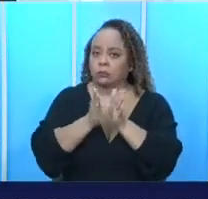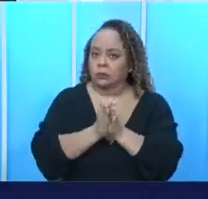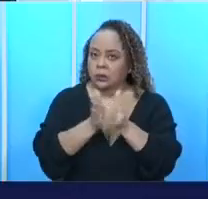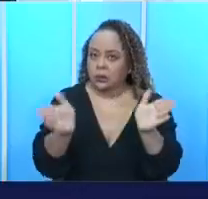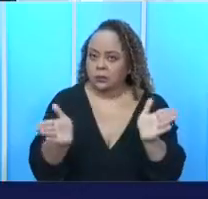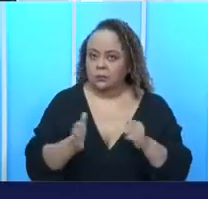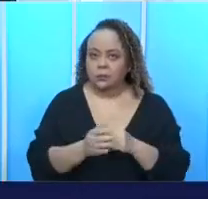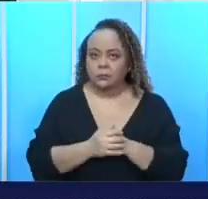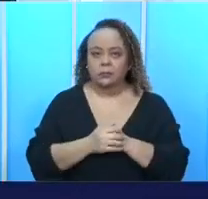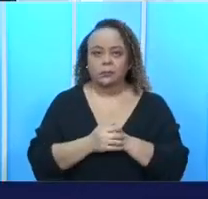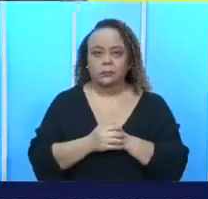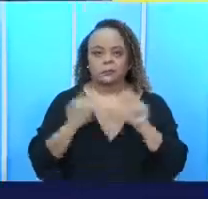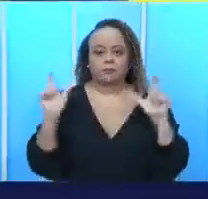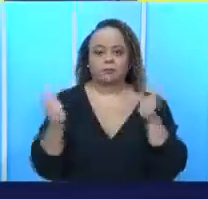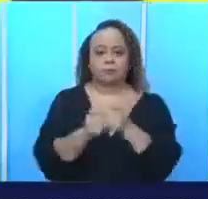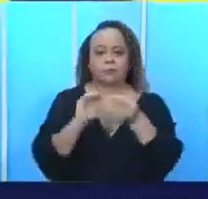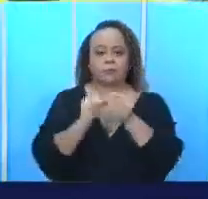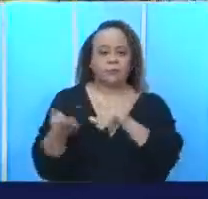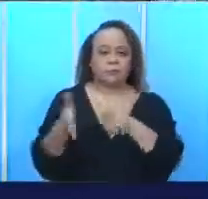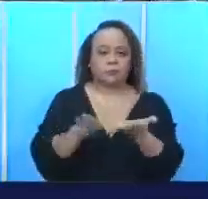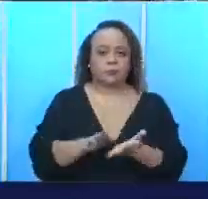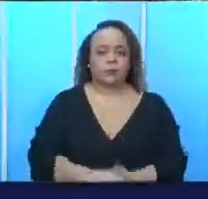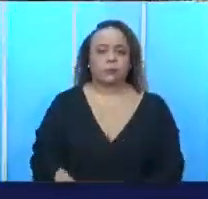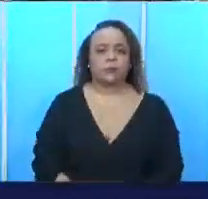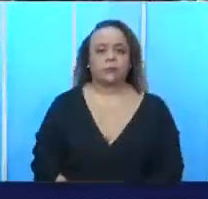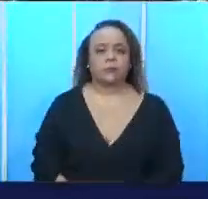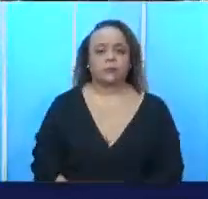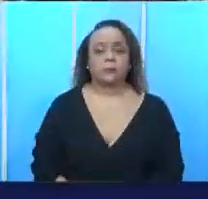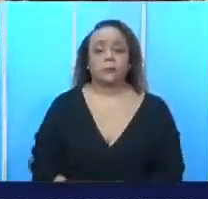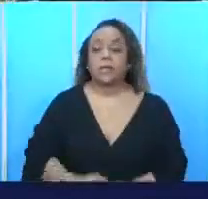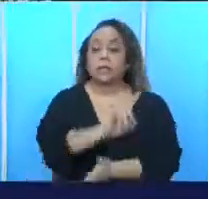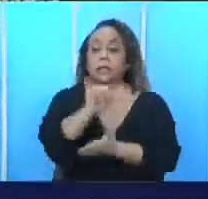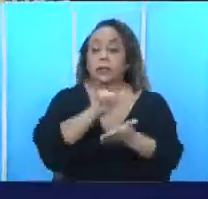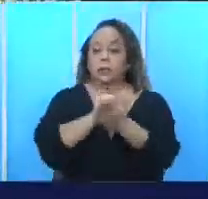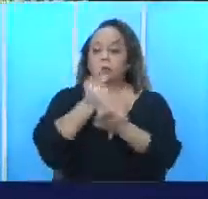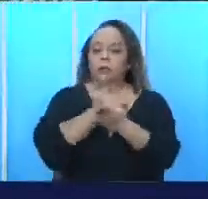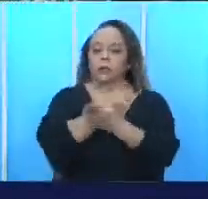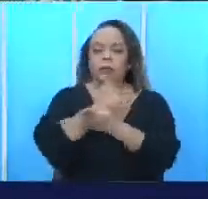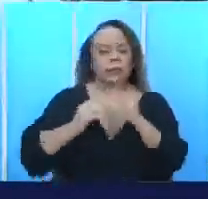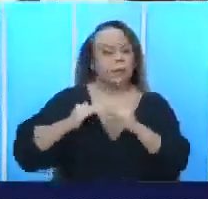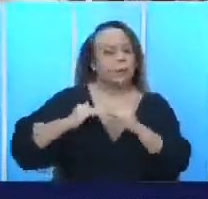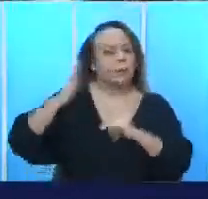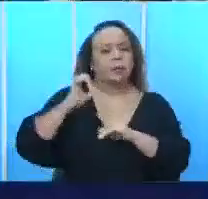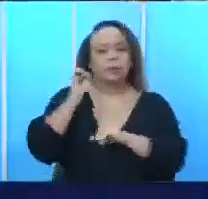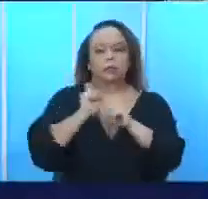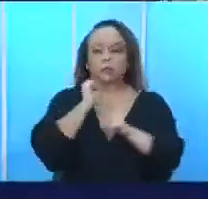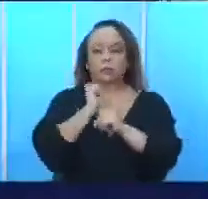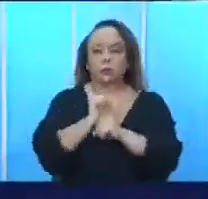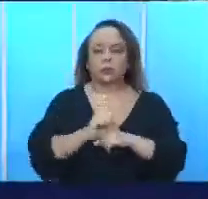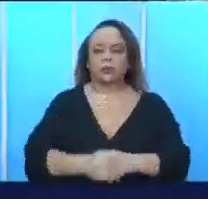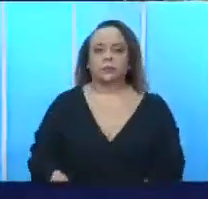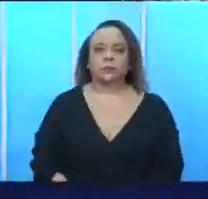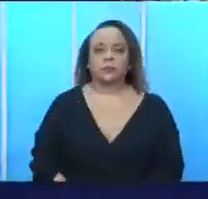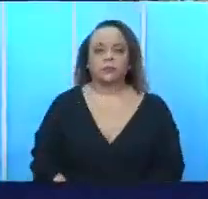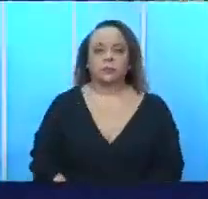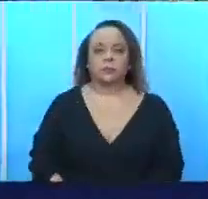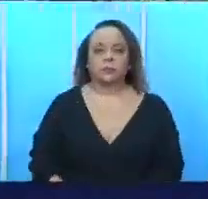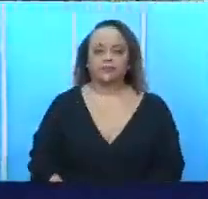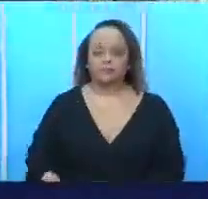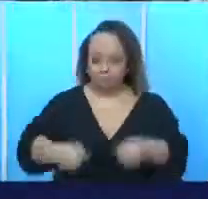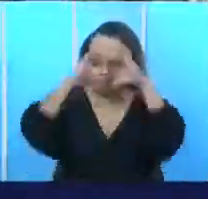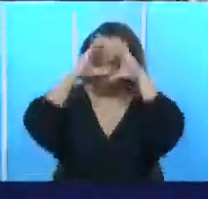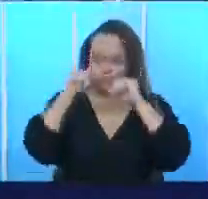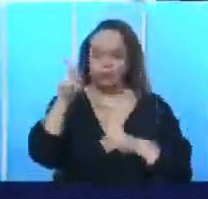generales a disminuir la tasa de mortalidad. San José fue la provincia de más incidencias en este periodo.